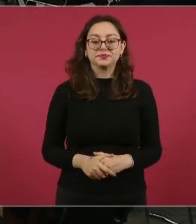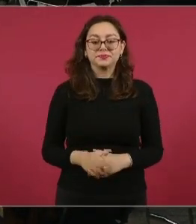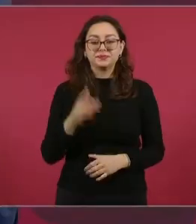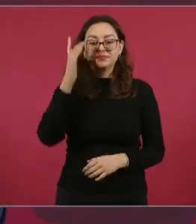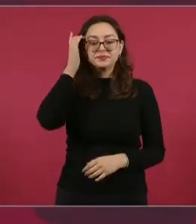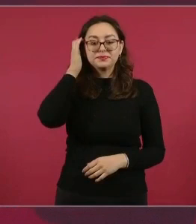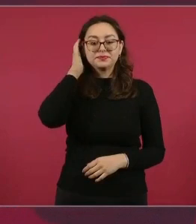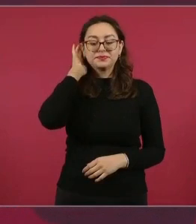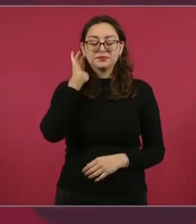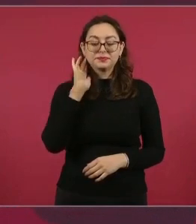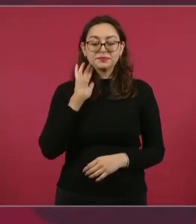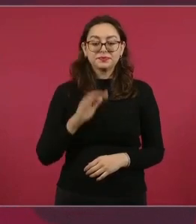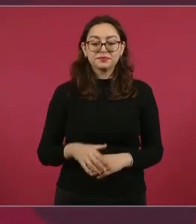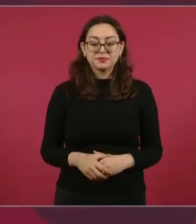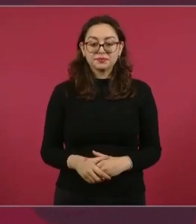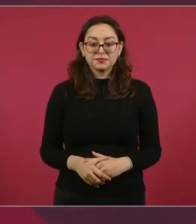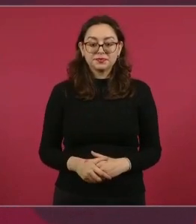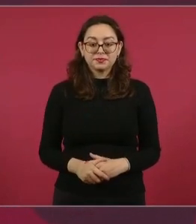Espero que,